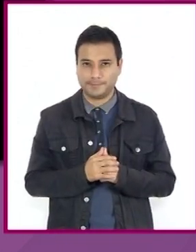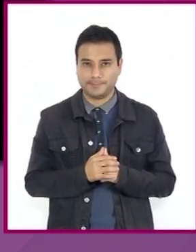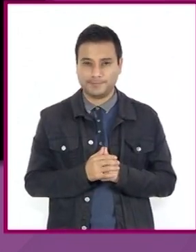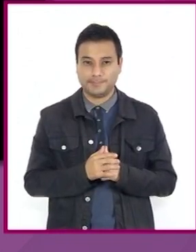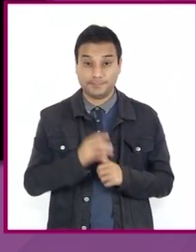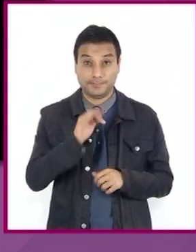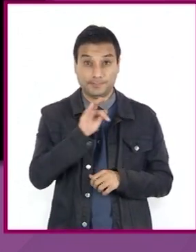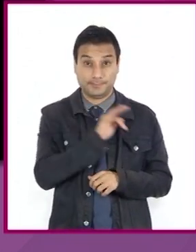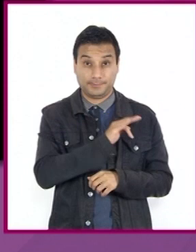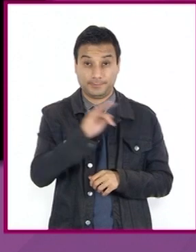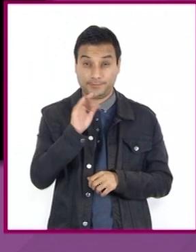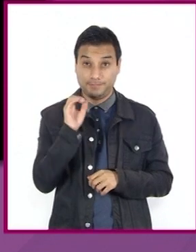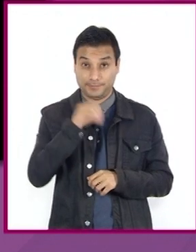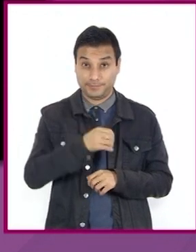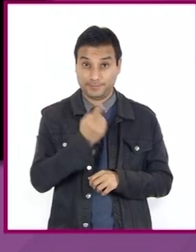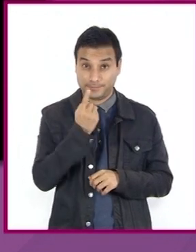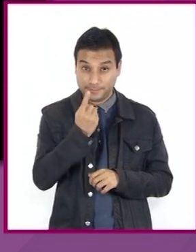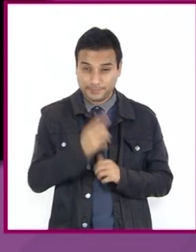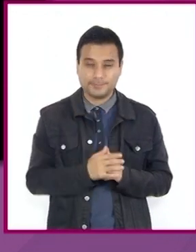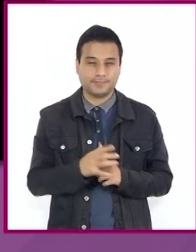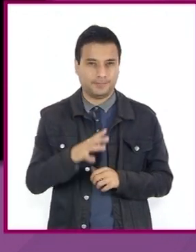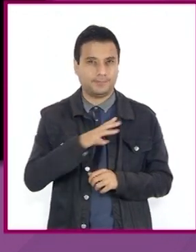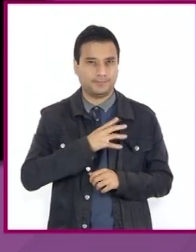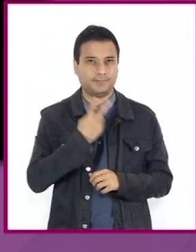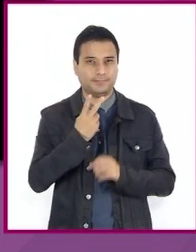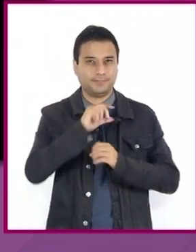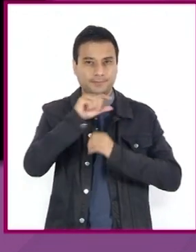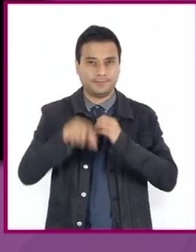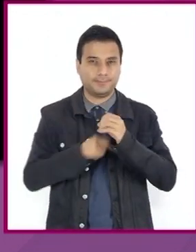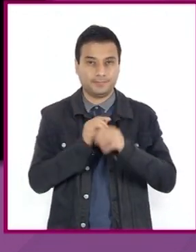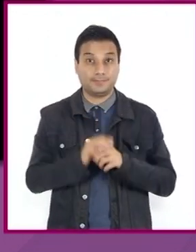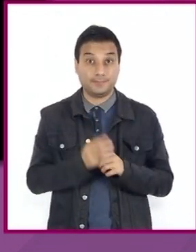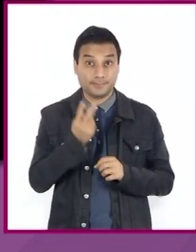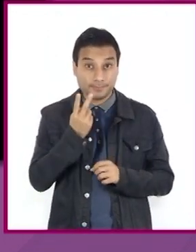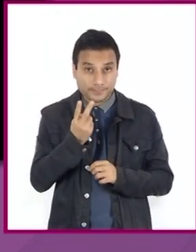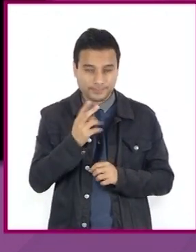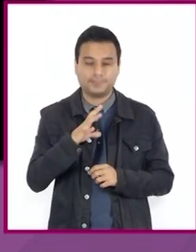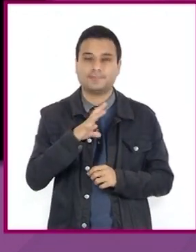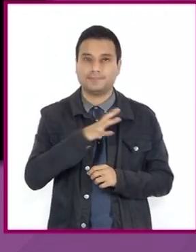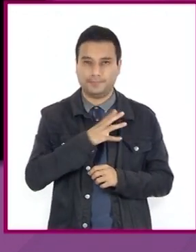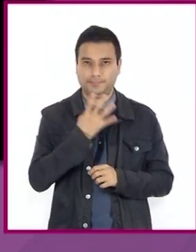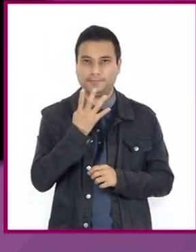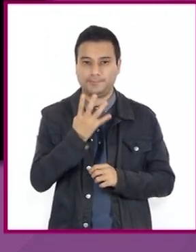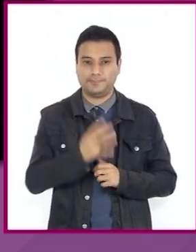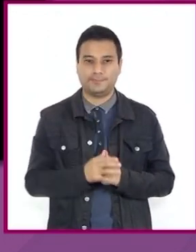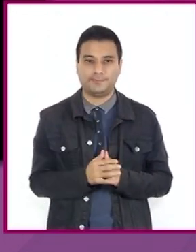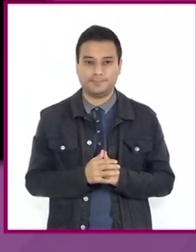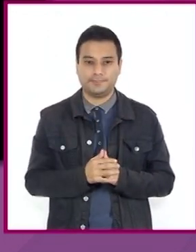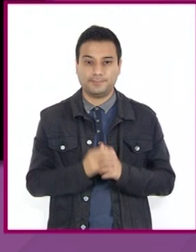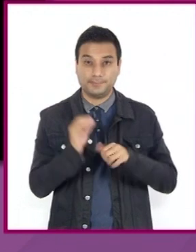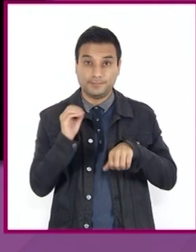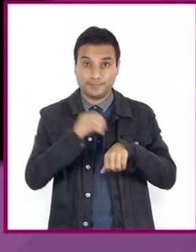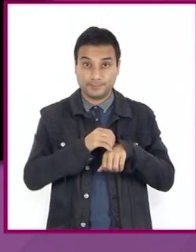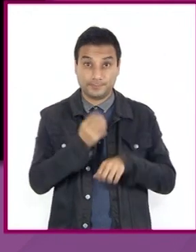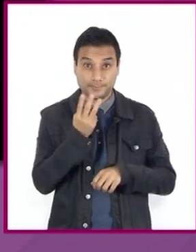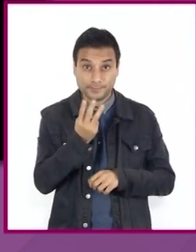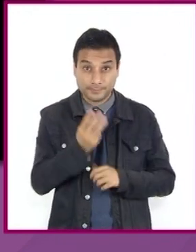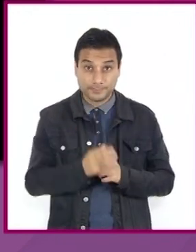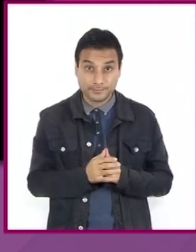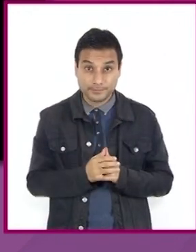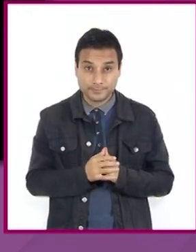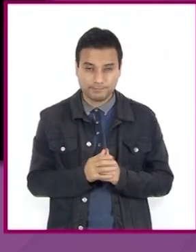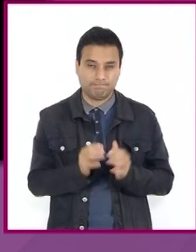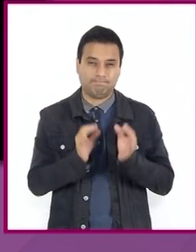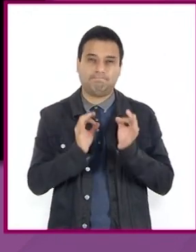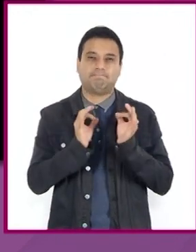ponemos 1, tenemos 2 átomos. Subimos a 2, ya tenemos 4. Y si ponemos 3,